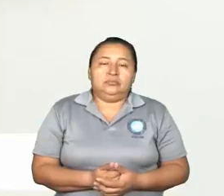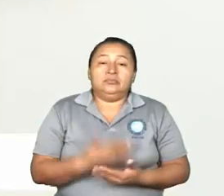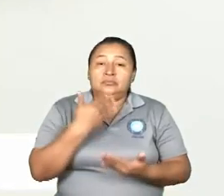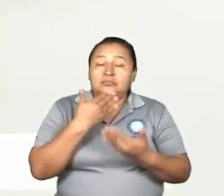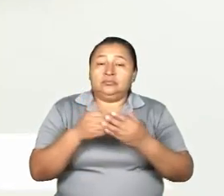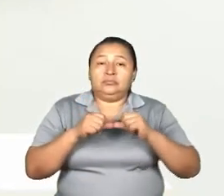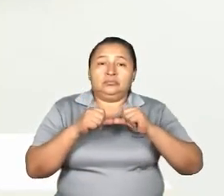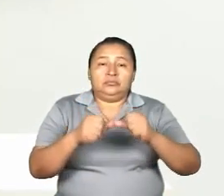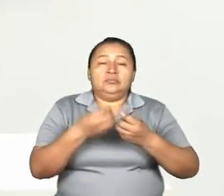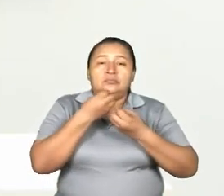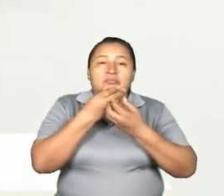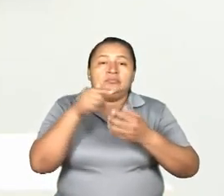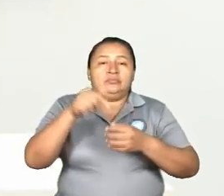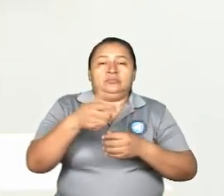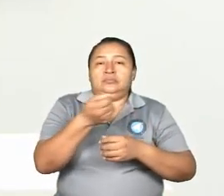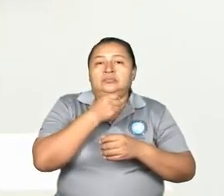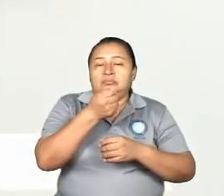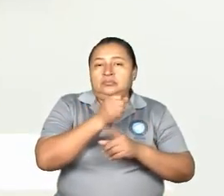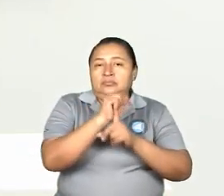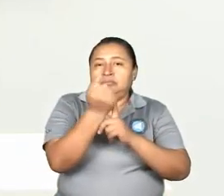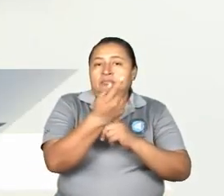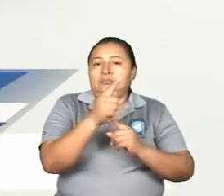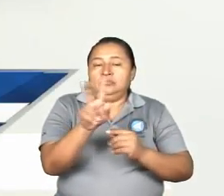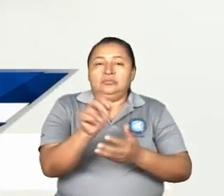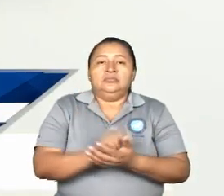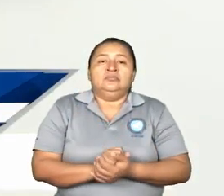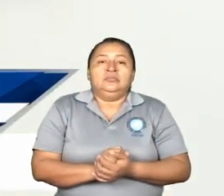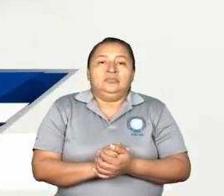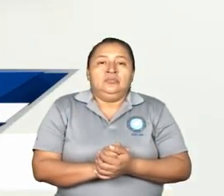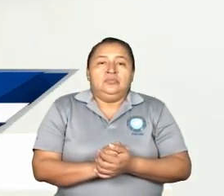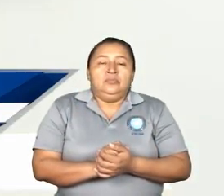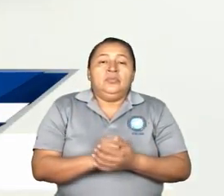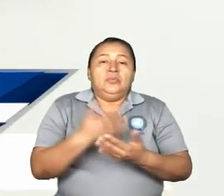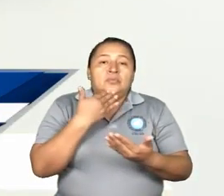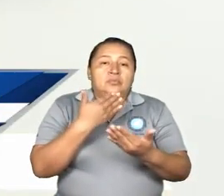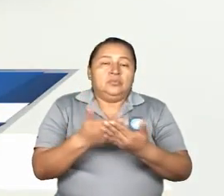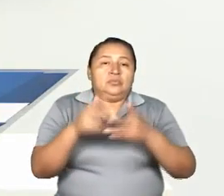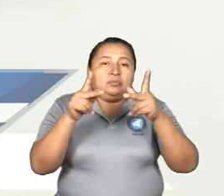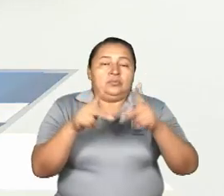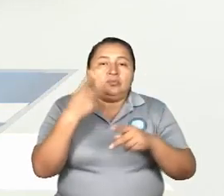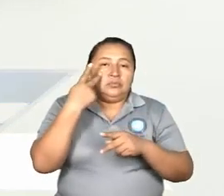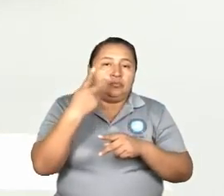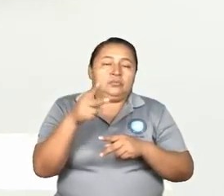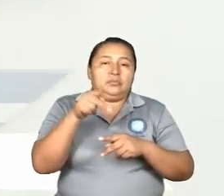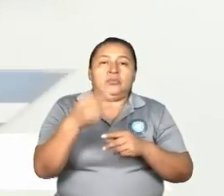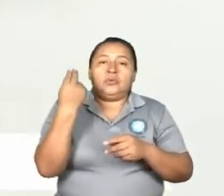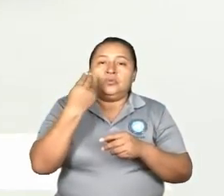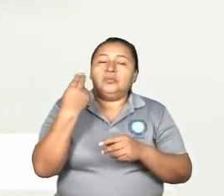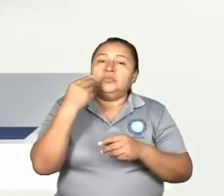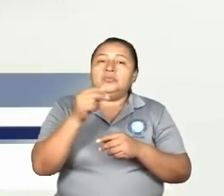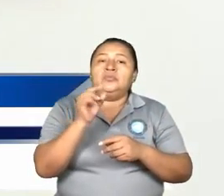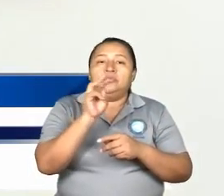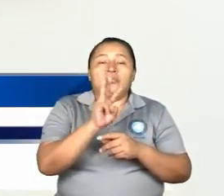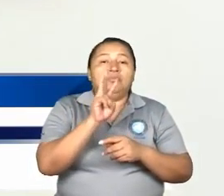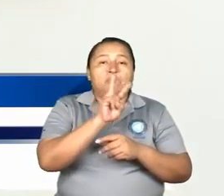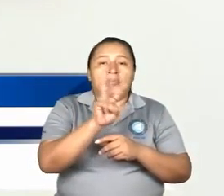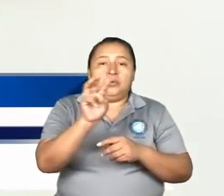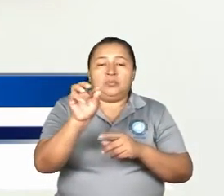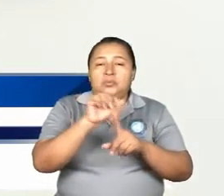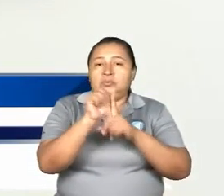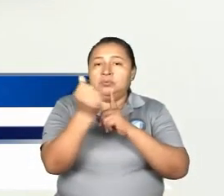Gracias por continuar informándose a través de Noticias Asamblea TV. También agradecemos a quienes nos acompañan a través de nuestro sitio web oficial